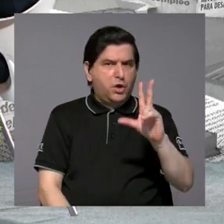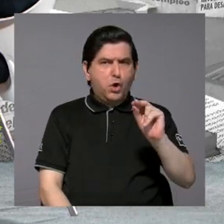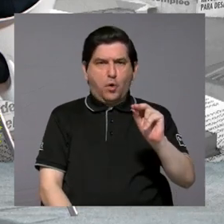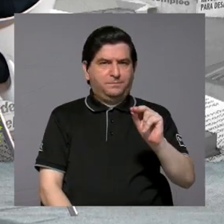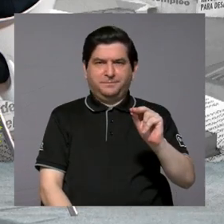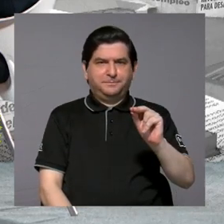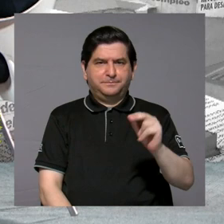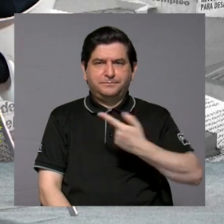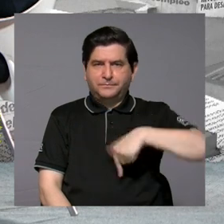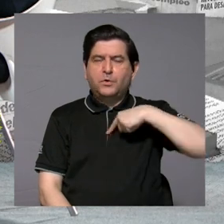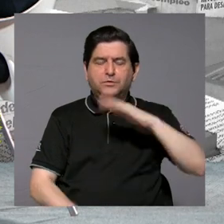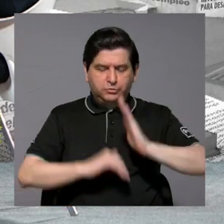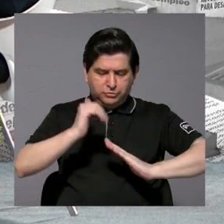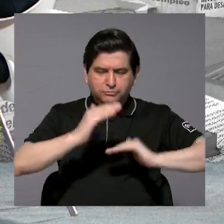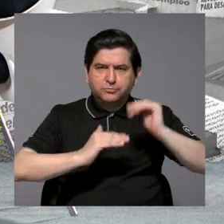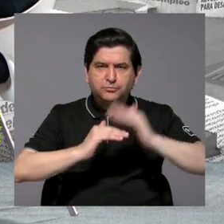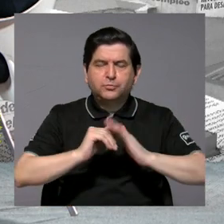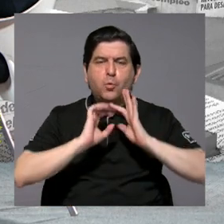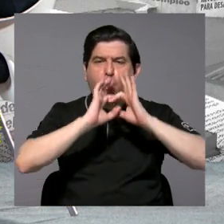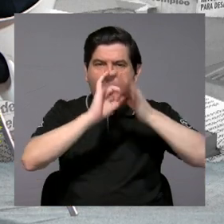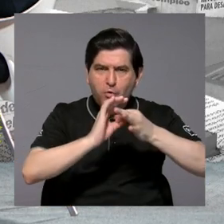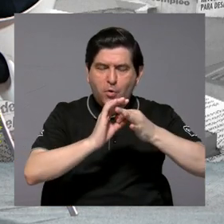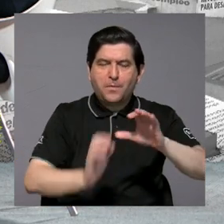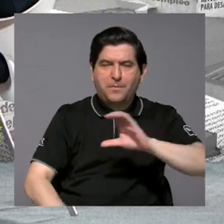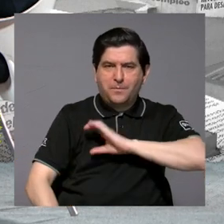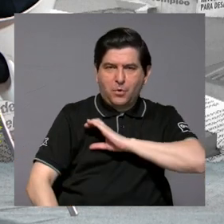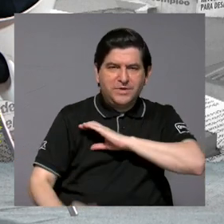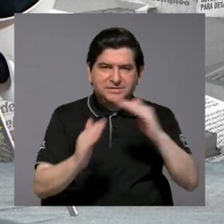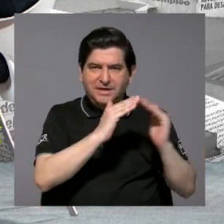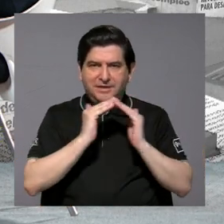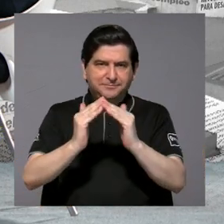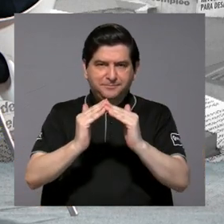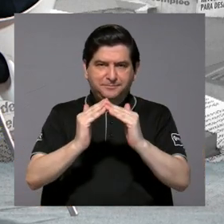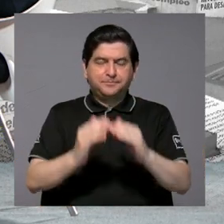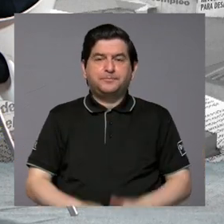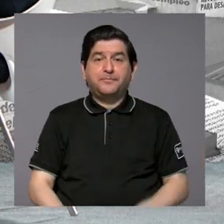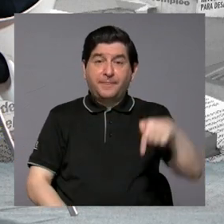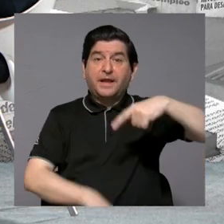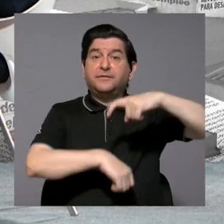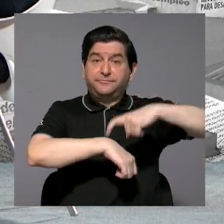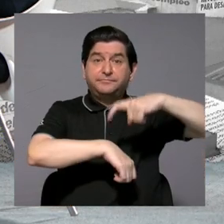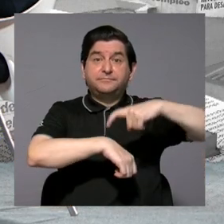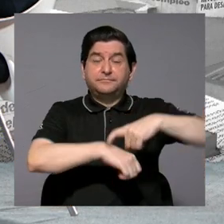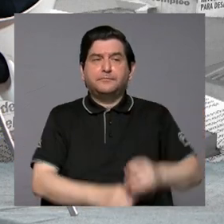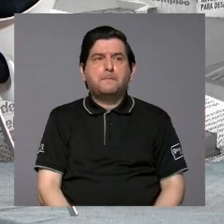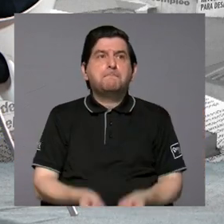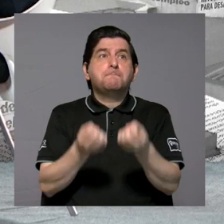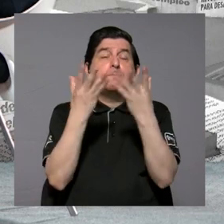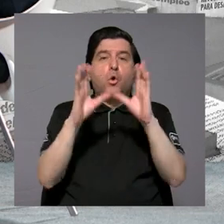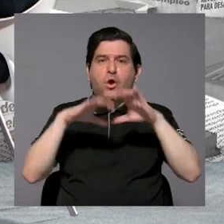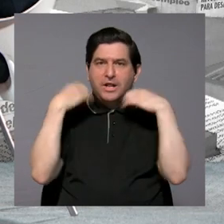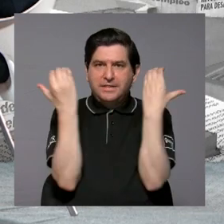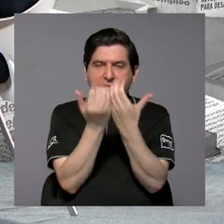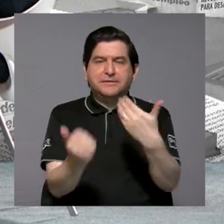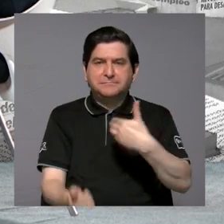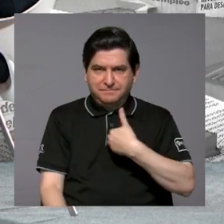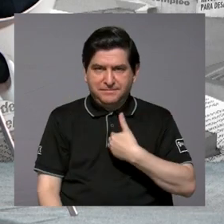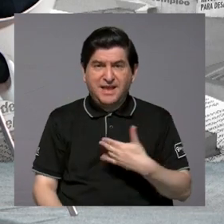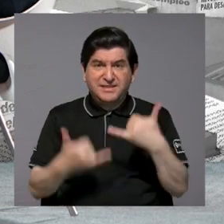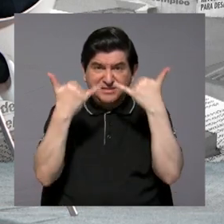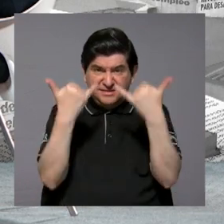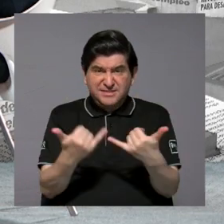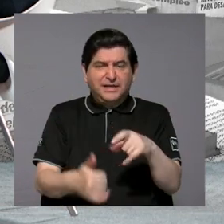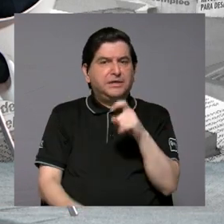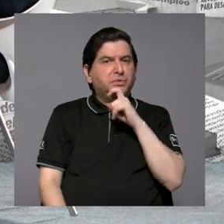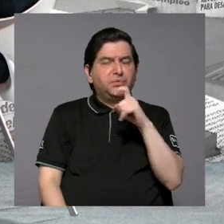hemos construido un binomio policía comunidad y en este momento este son tantos los los comités que tenemos que ya nos